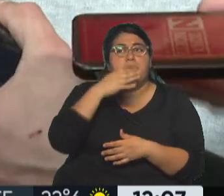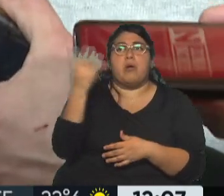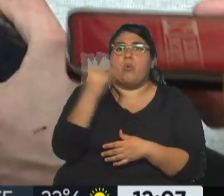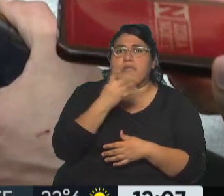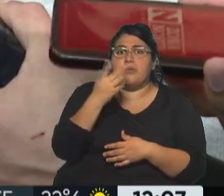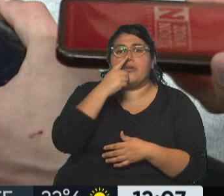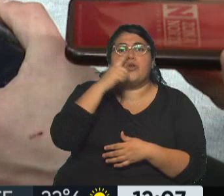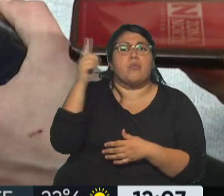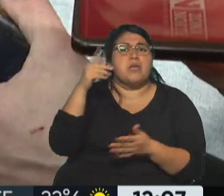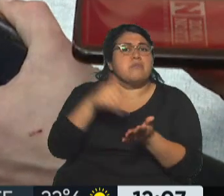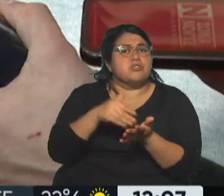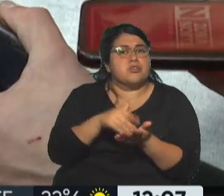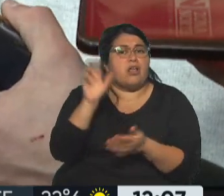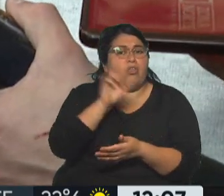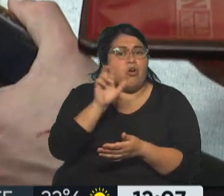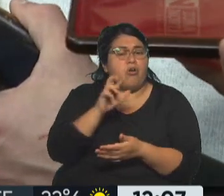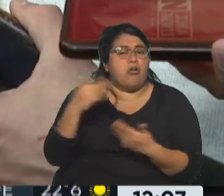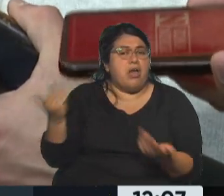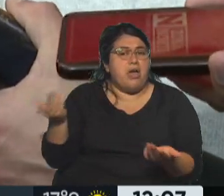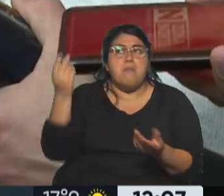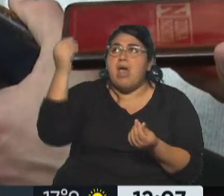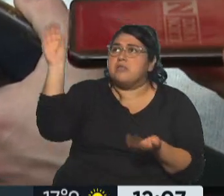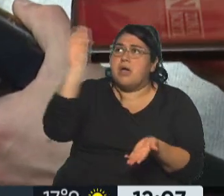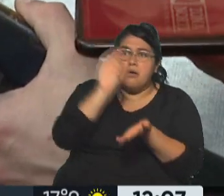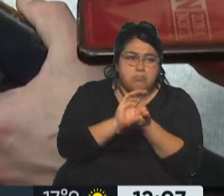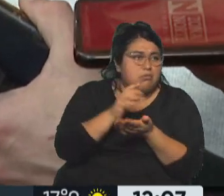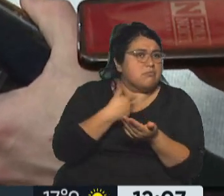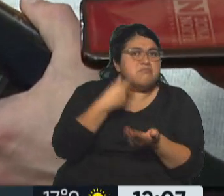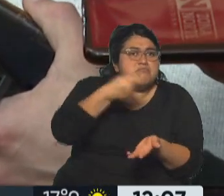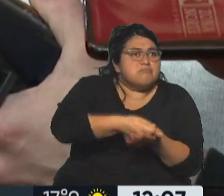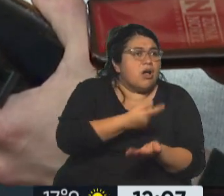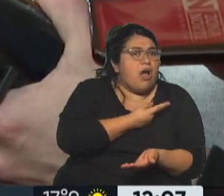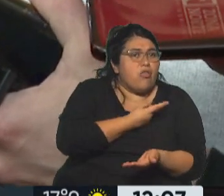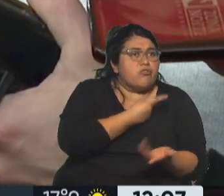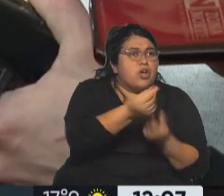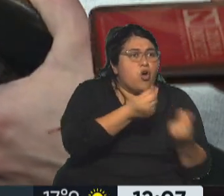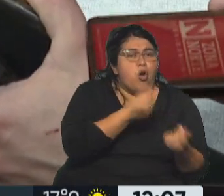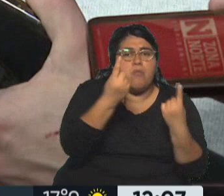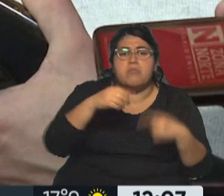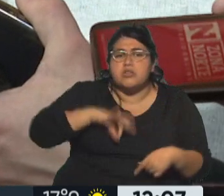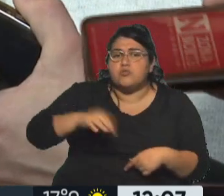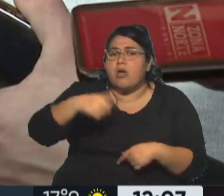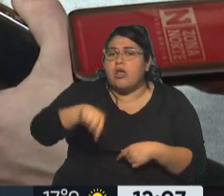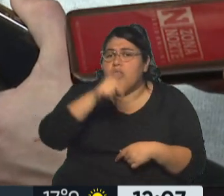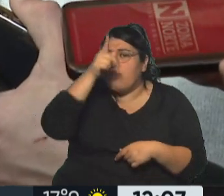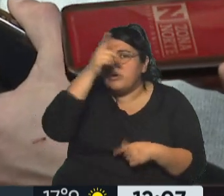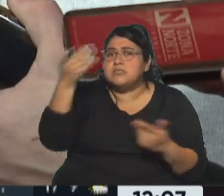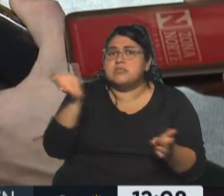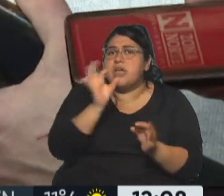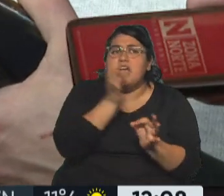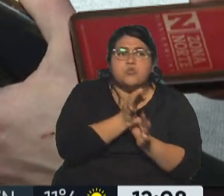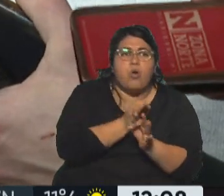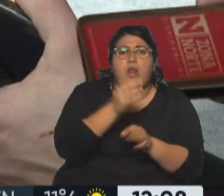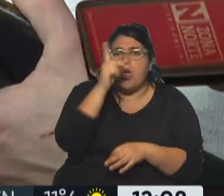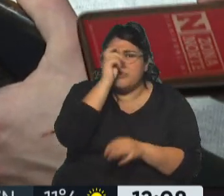mil millones de dólares que no está ni patrullero ni en una moto ni en Los sueldos de la policía ni en una escuela ni en un hospital